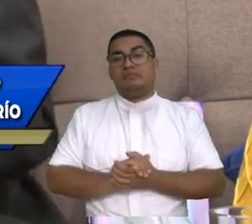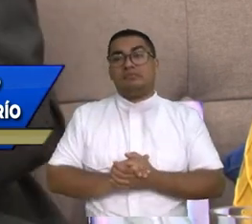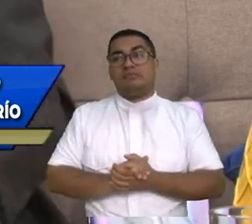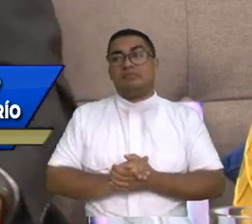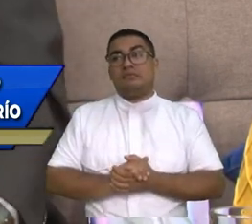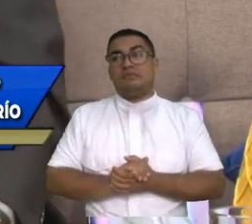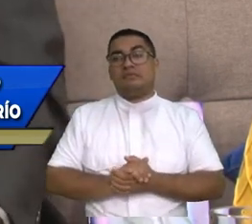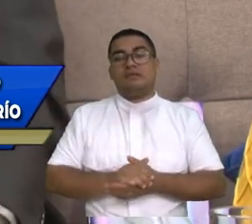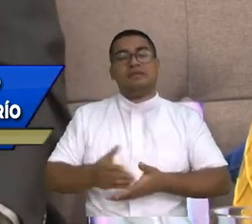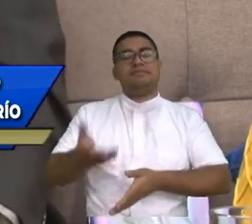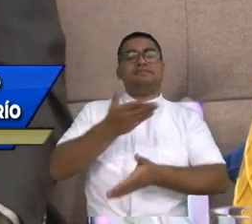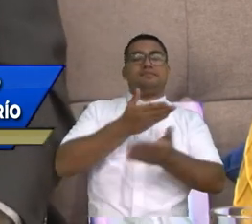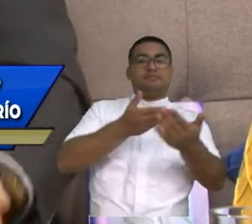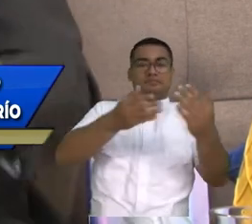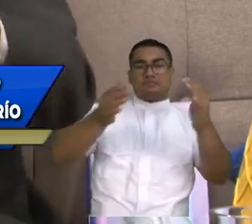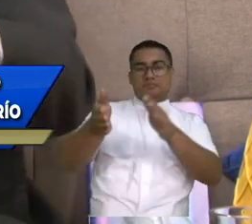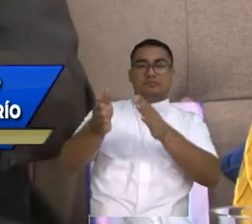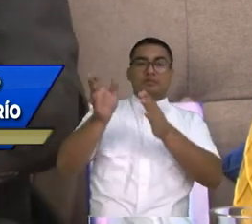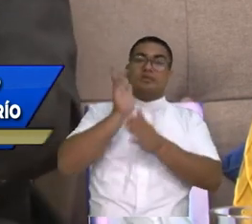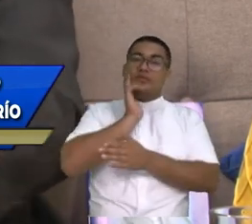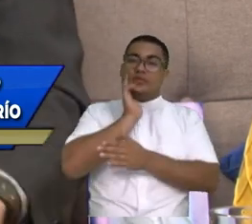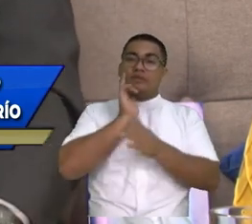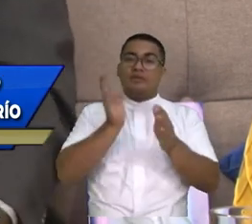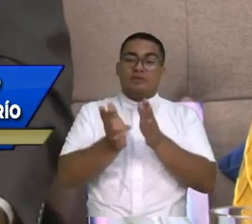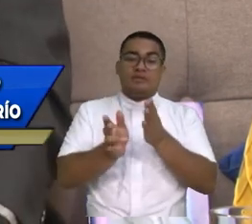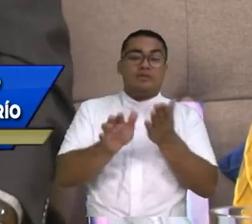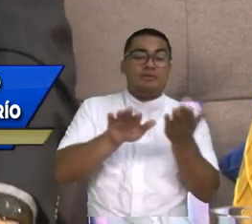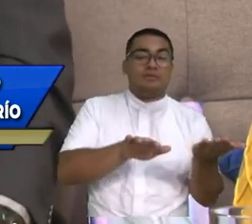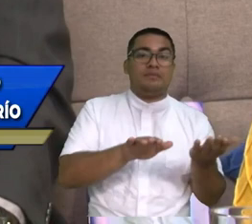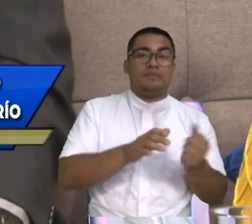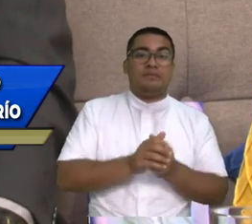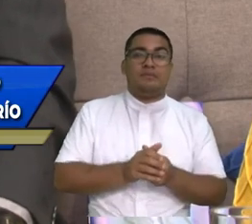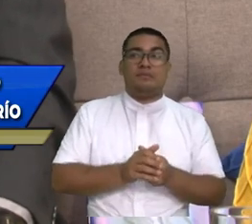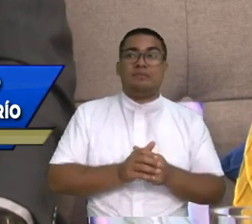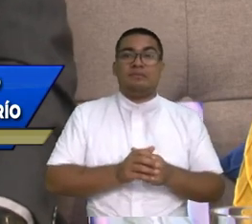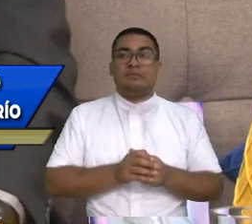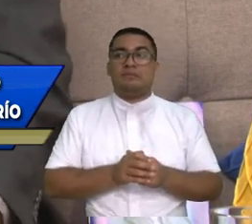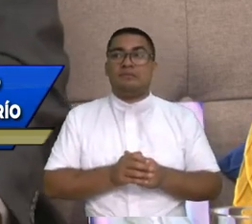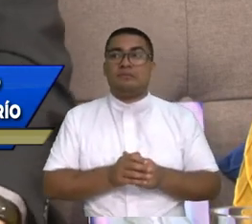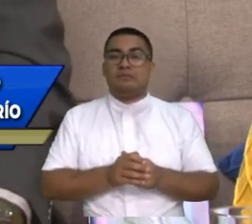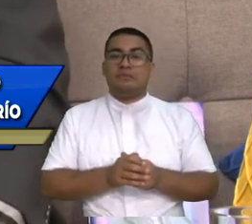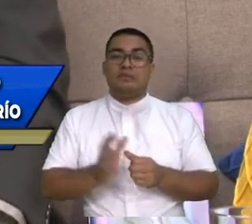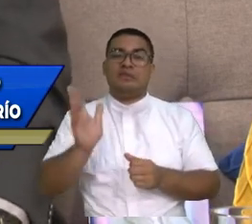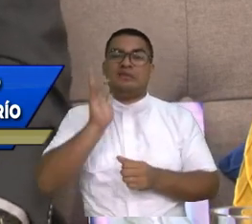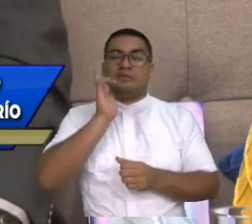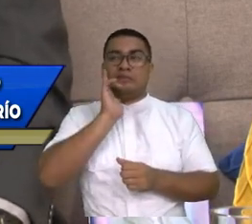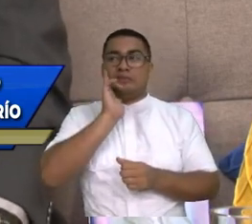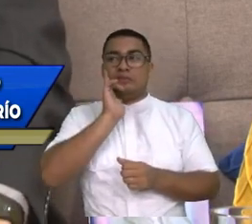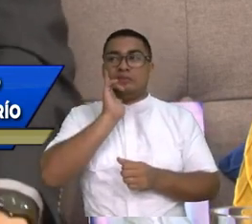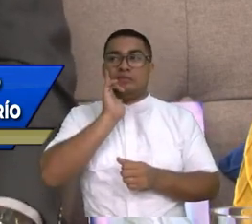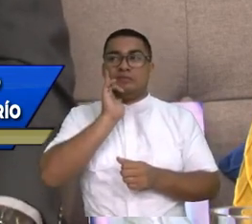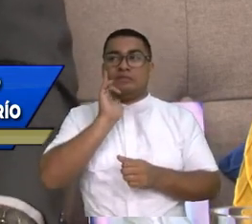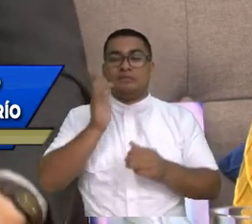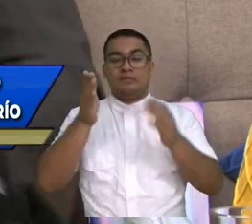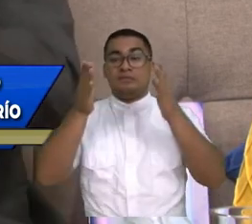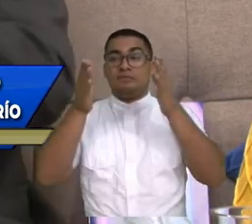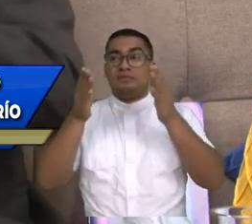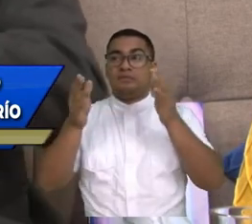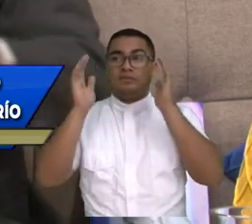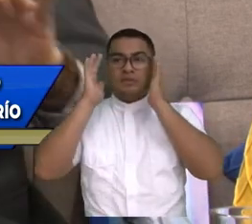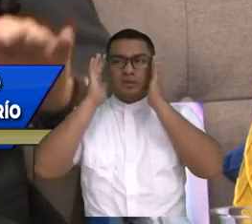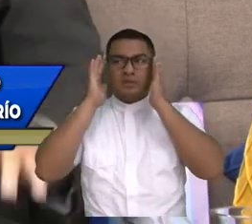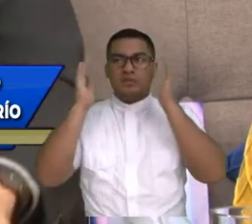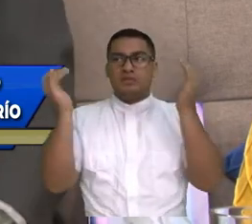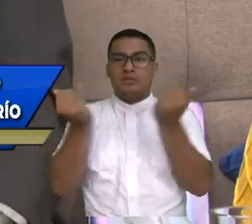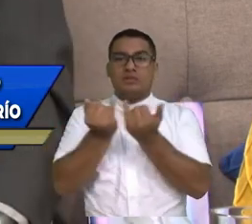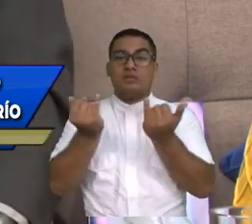a la muerte de Darío. Por favor. Darío recibió un entierro, una exequia, como nunca